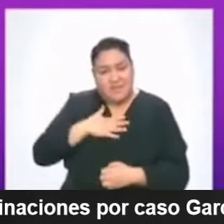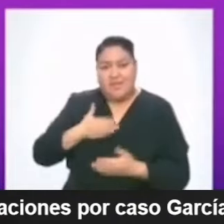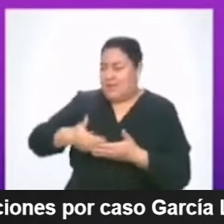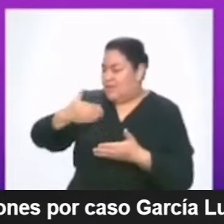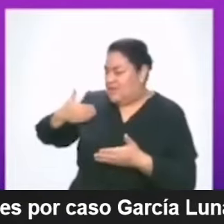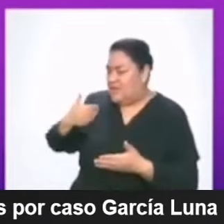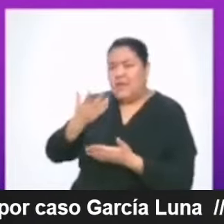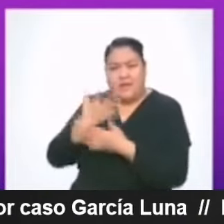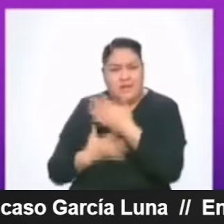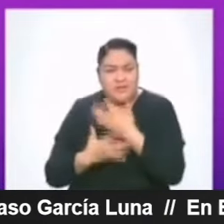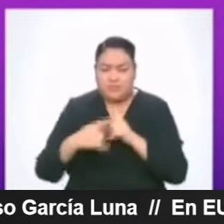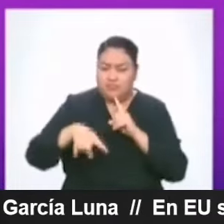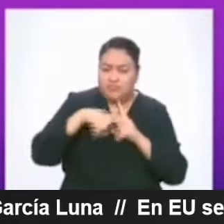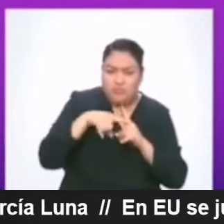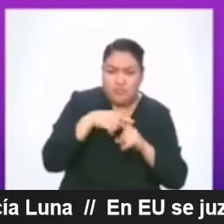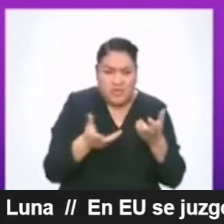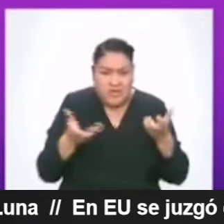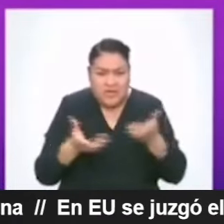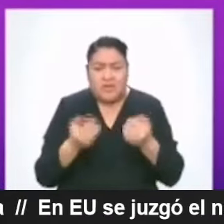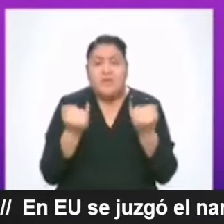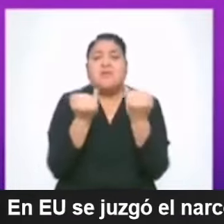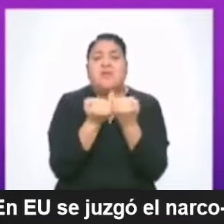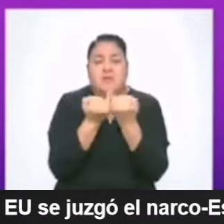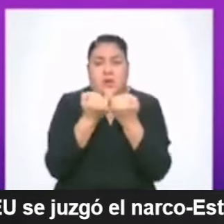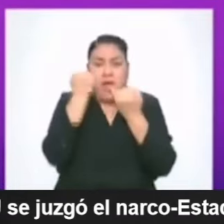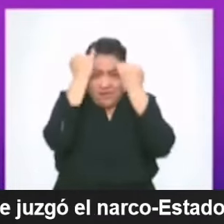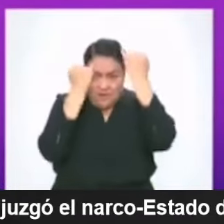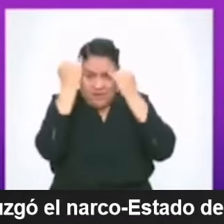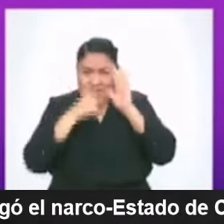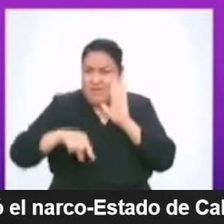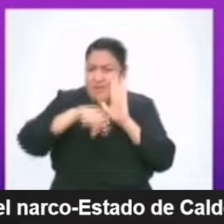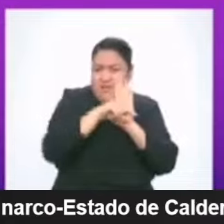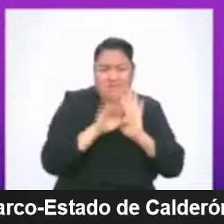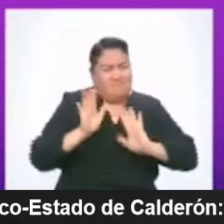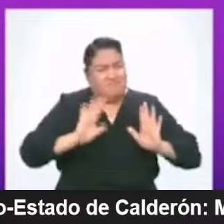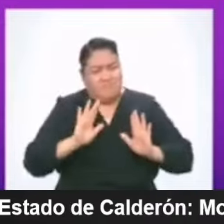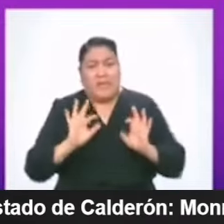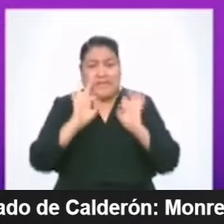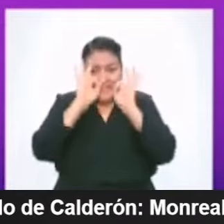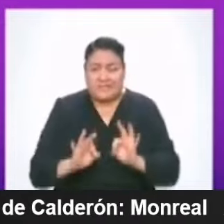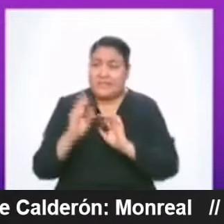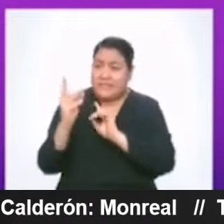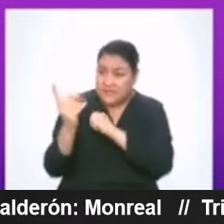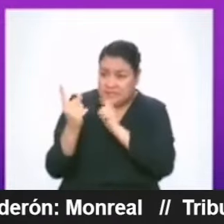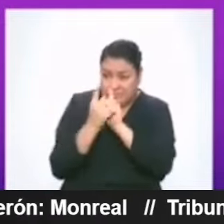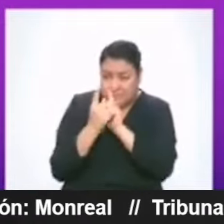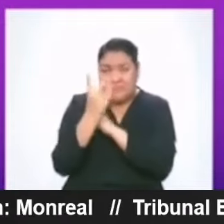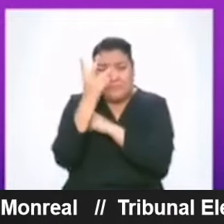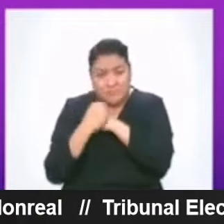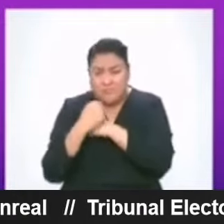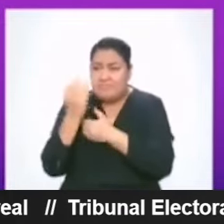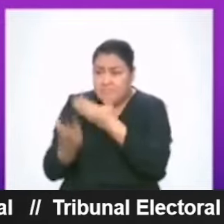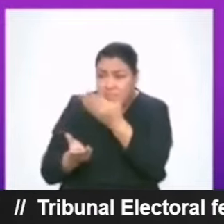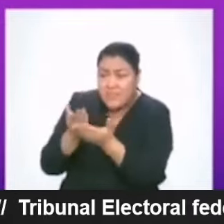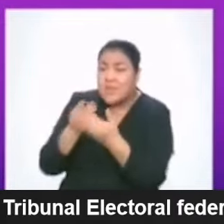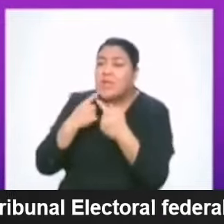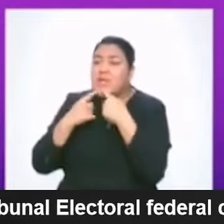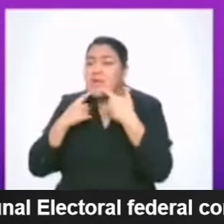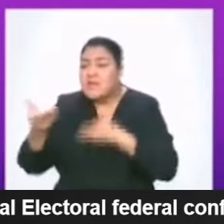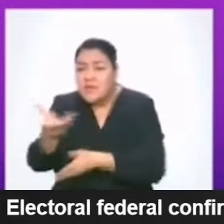mejores prácticas, como también sin sesgos ideológicos e incluso técnicos, nos permita ubicar en la conversación